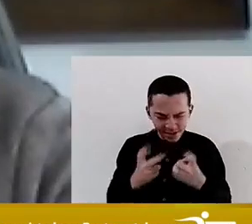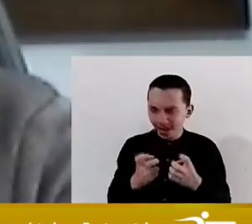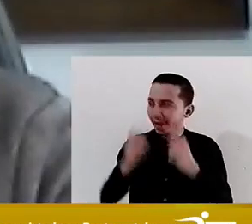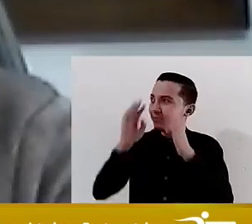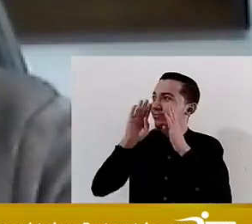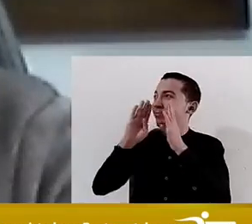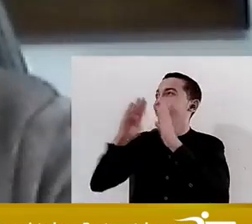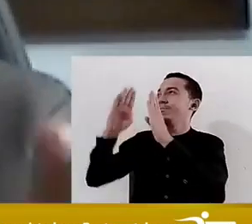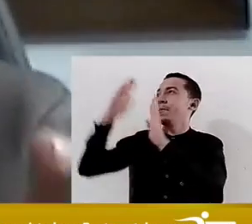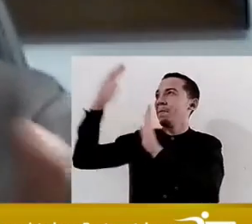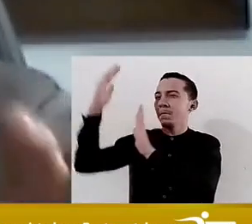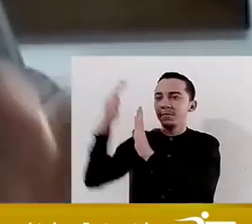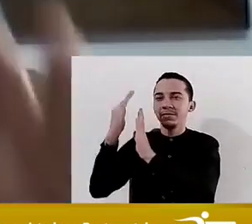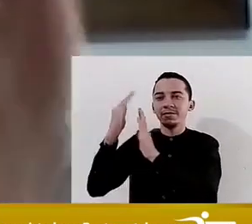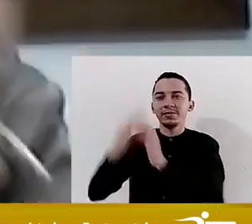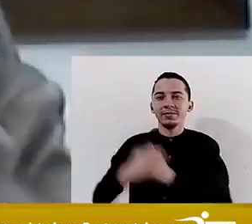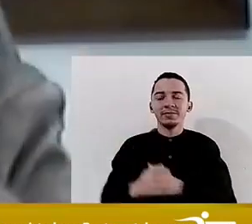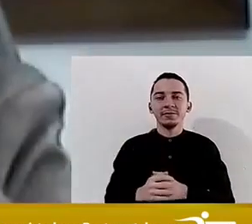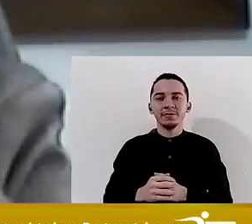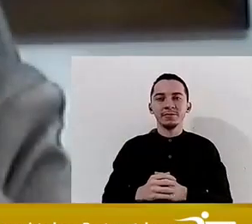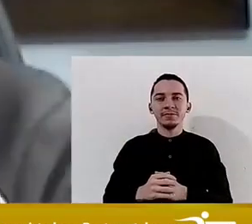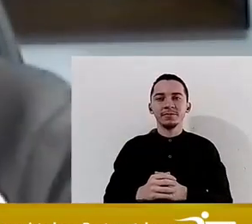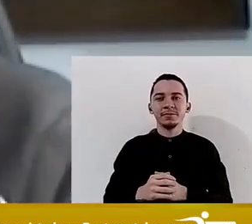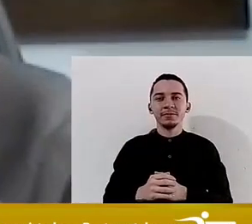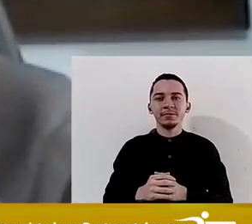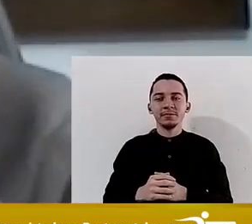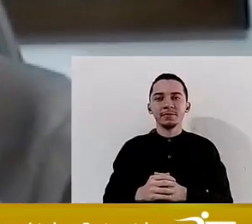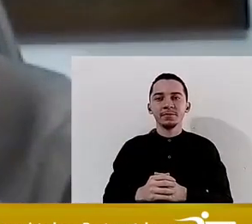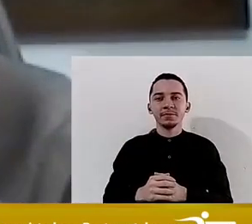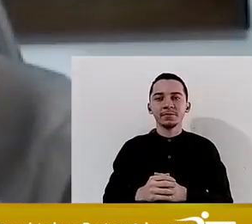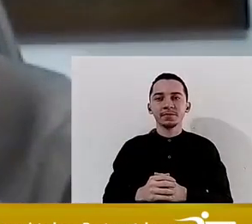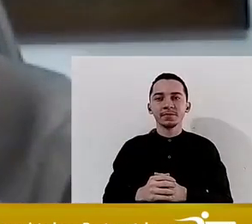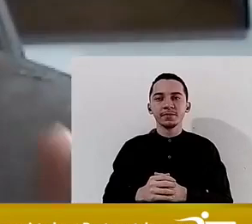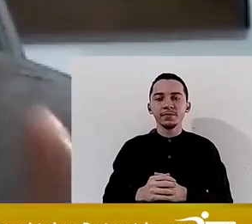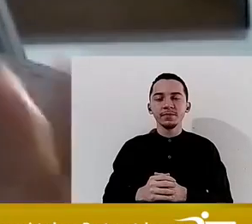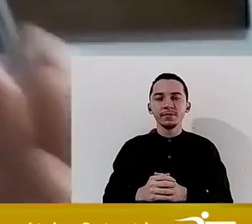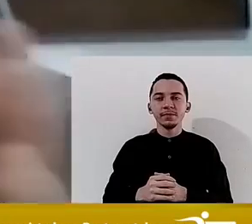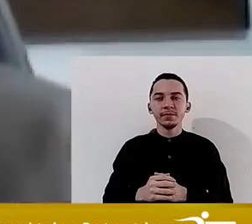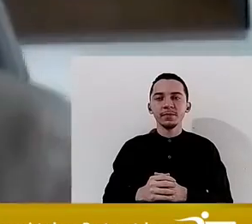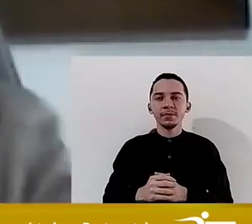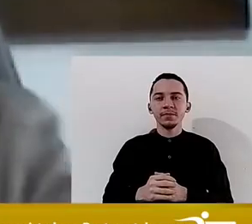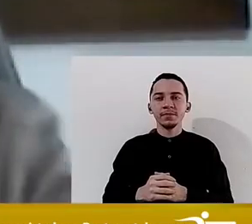Porque allá es el sitio donde yo he visto que hasta la golondrina